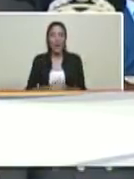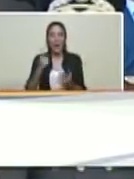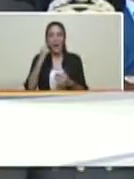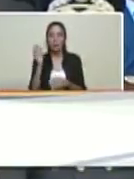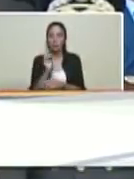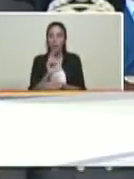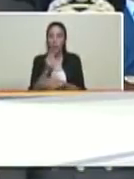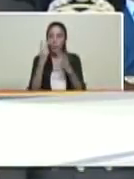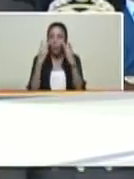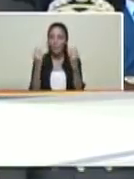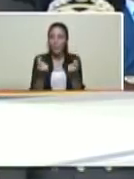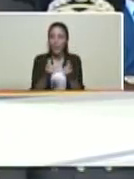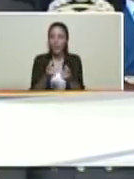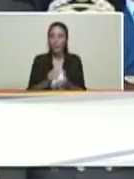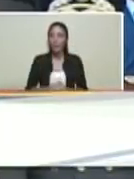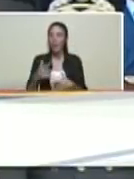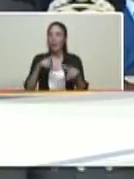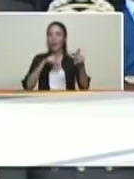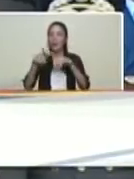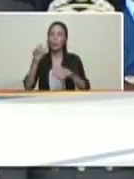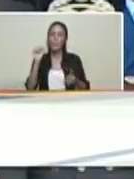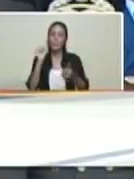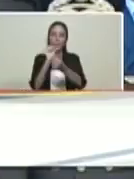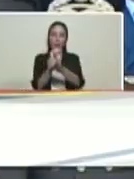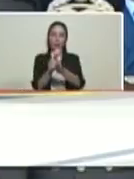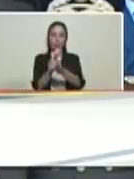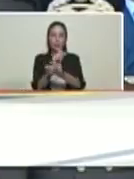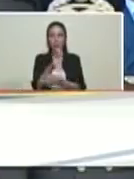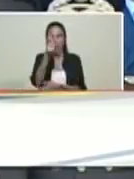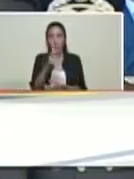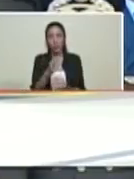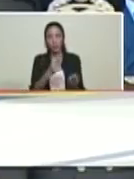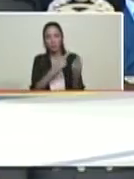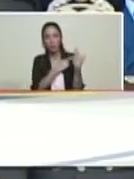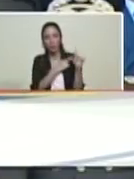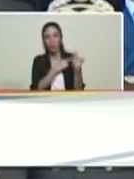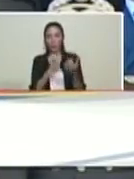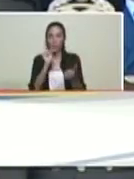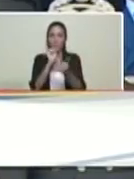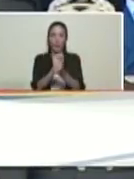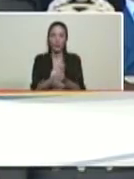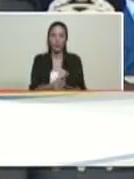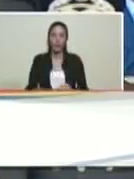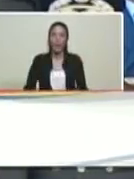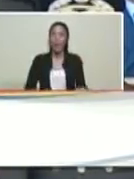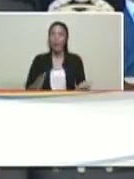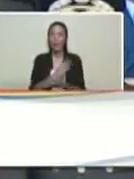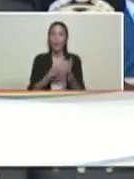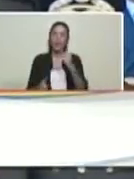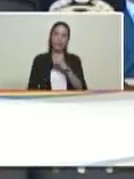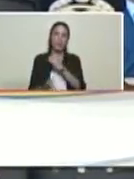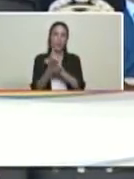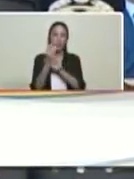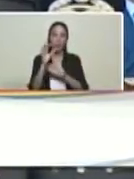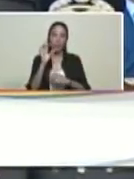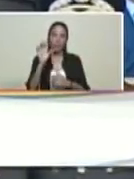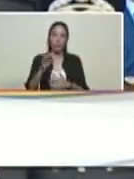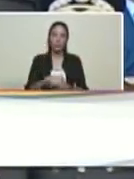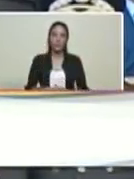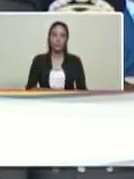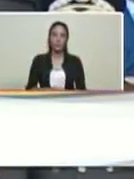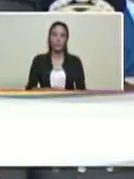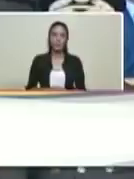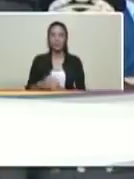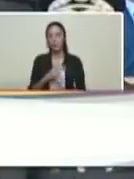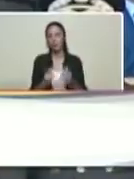están convictos y confesos todos los responsables de haberse vendido y de haberse entregado a